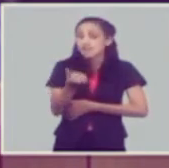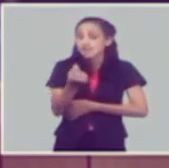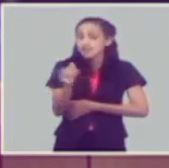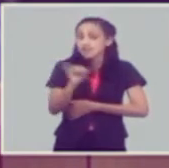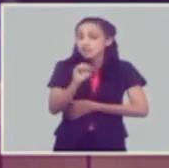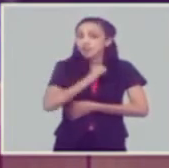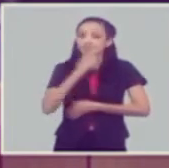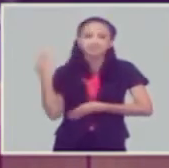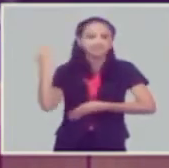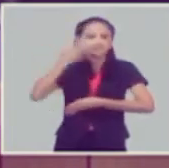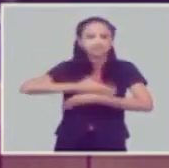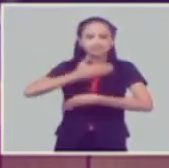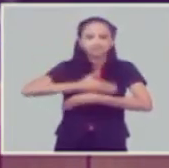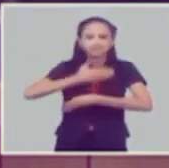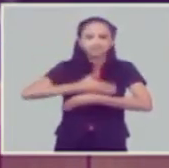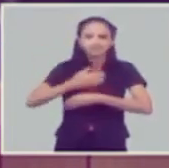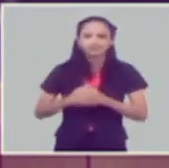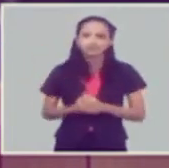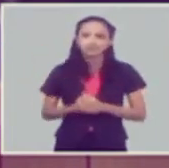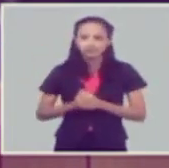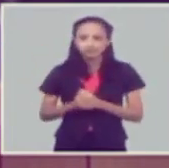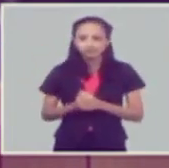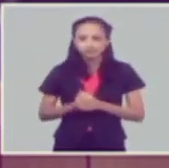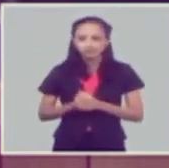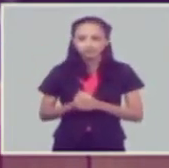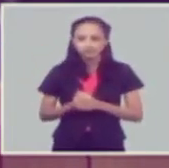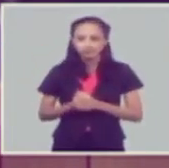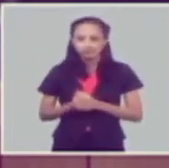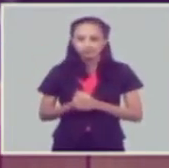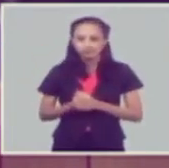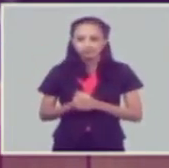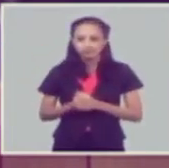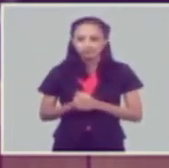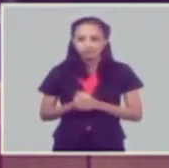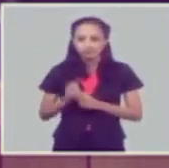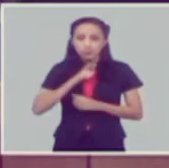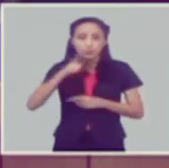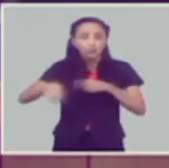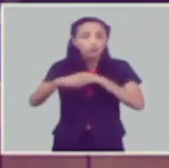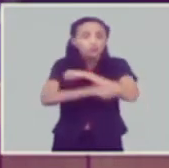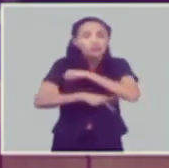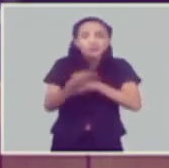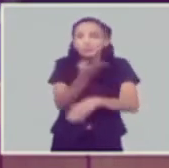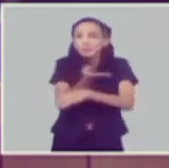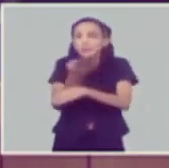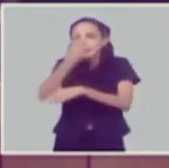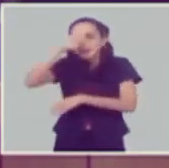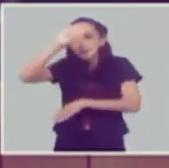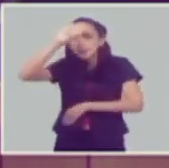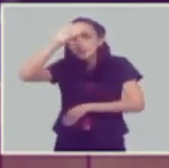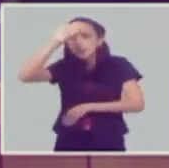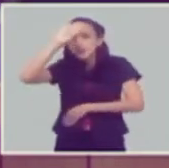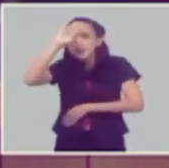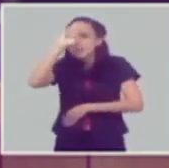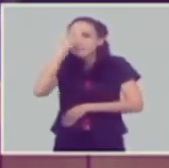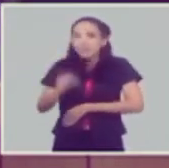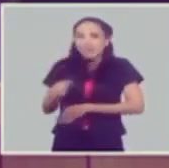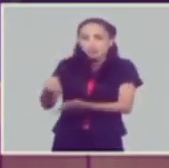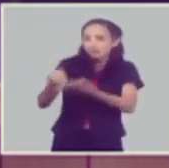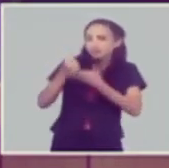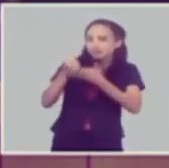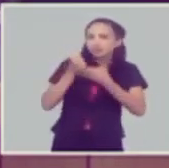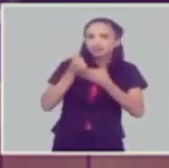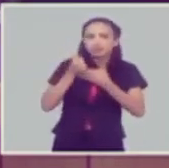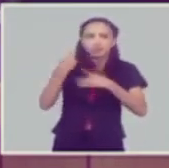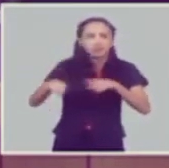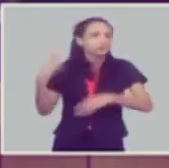terceros países para que rehúsen solicitar nuestra cooperación médica aun cuando la necesiten, son acciones que llevan la marca